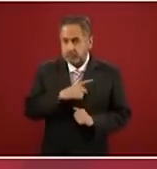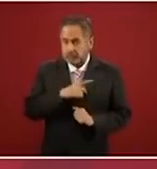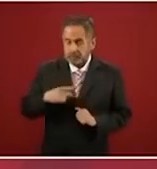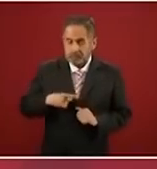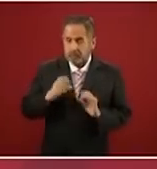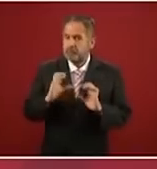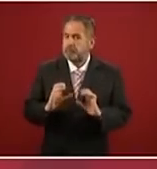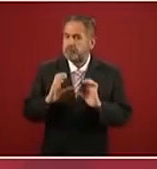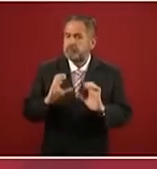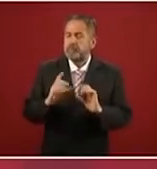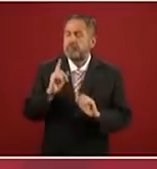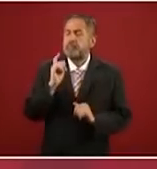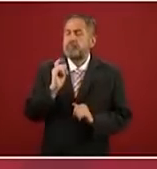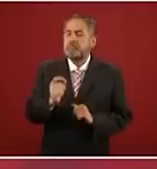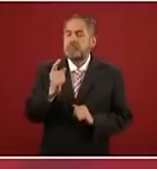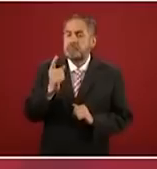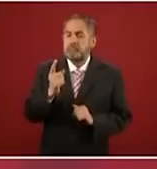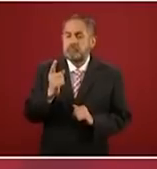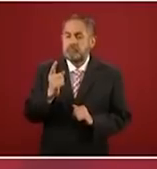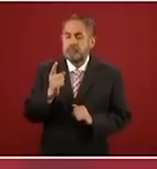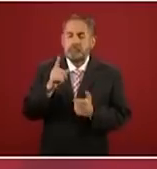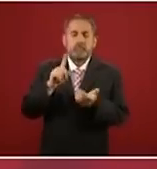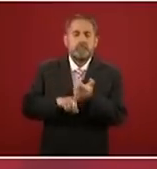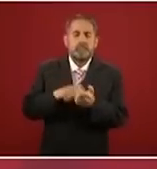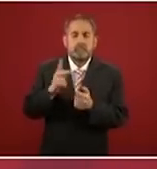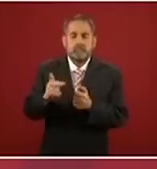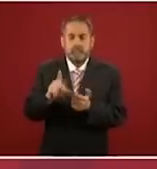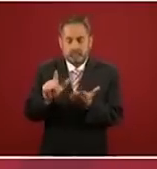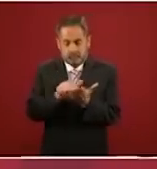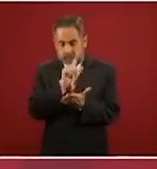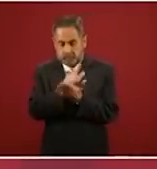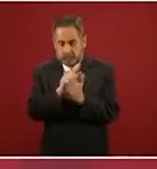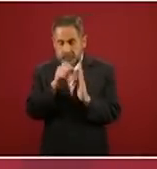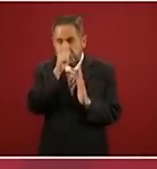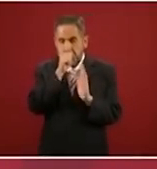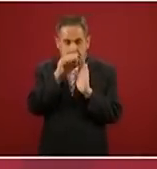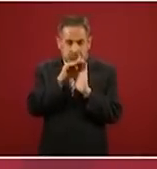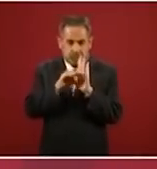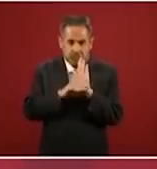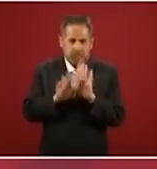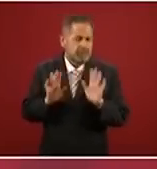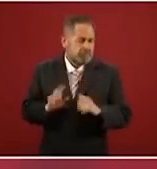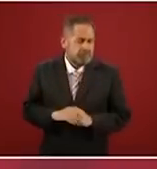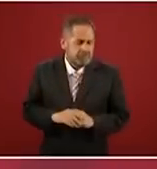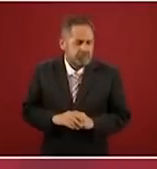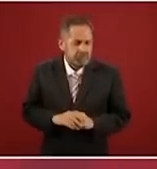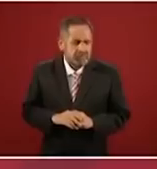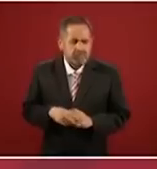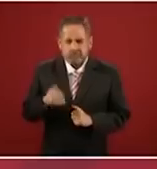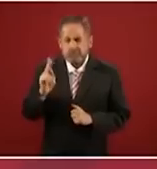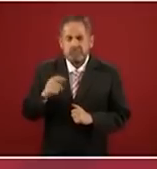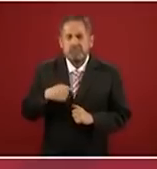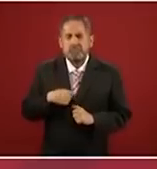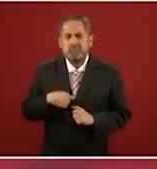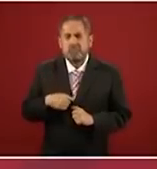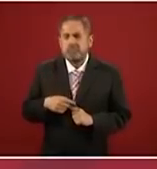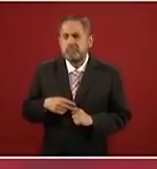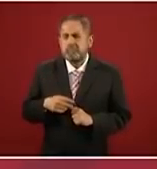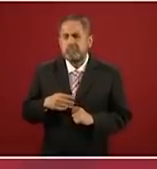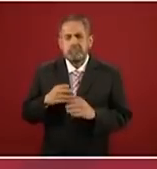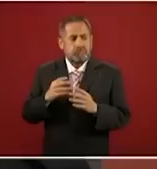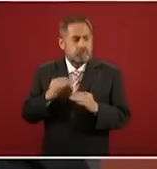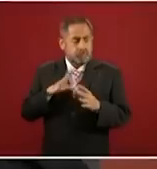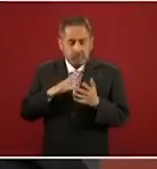de cuidar la parte legal pero si no hay ningún